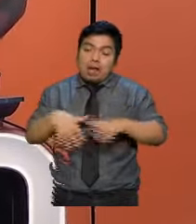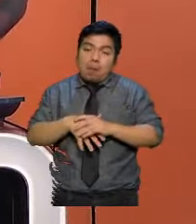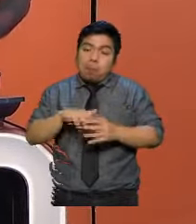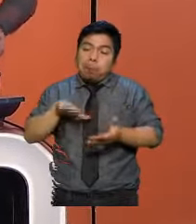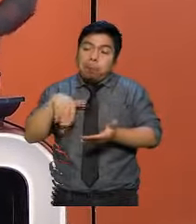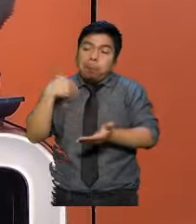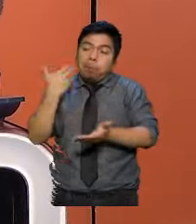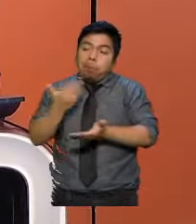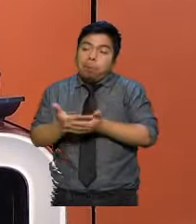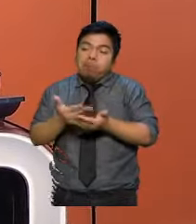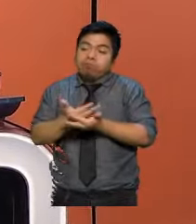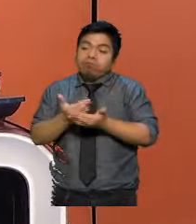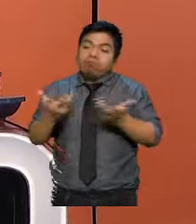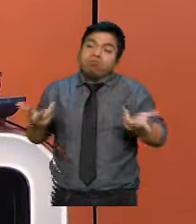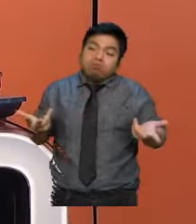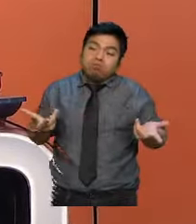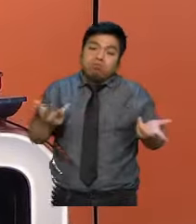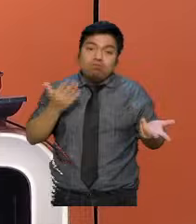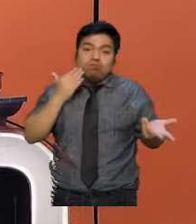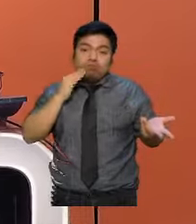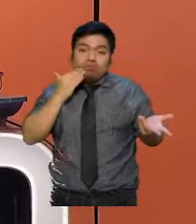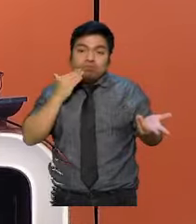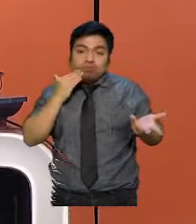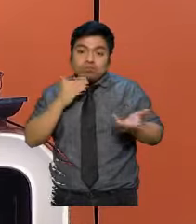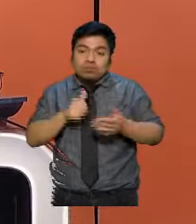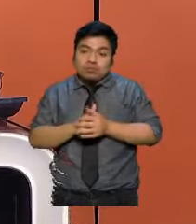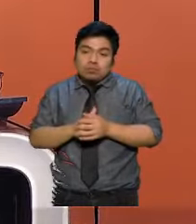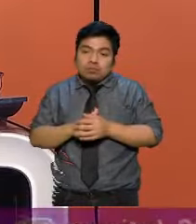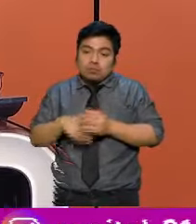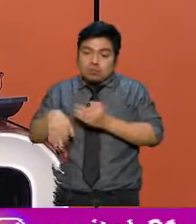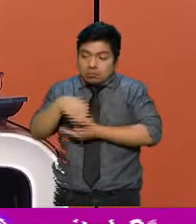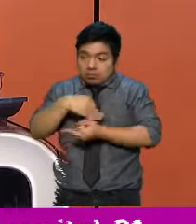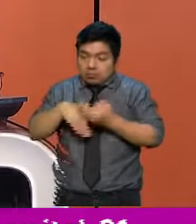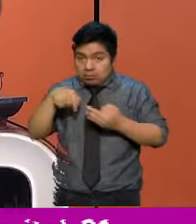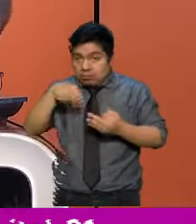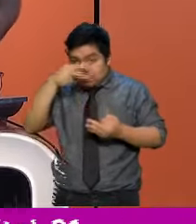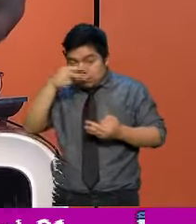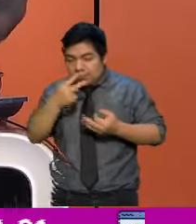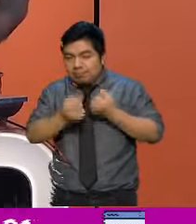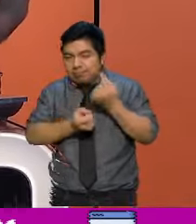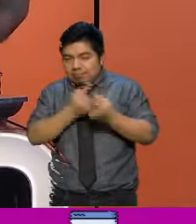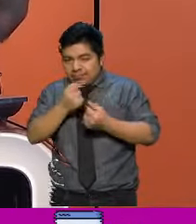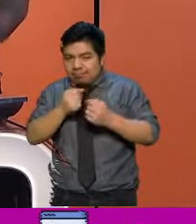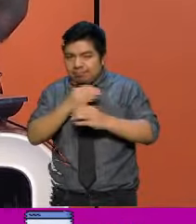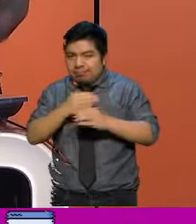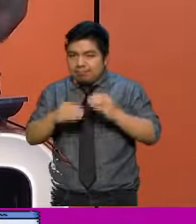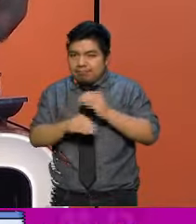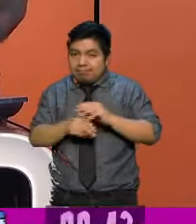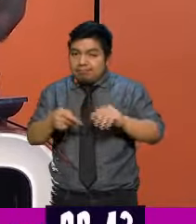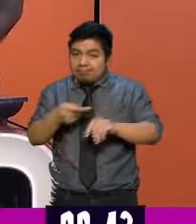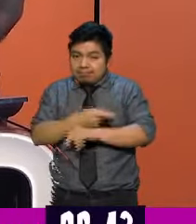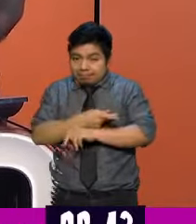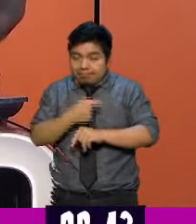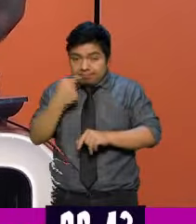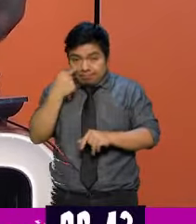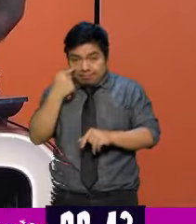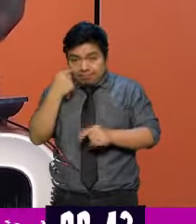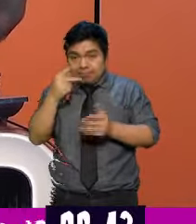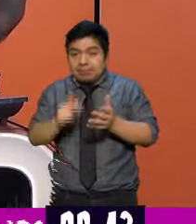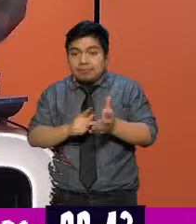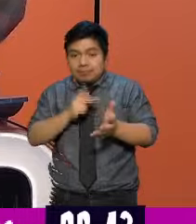se cayeron Facebook e Instagram. All around the world, señora, o al menos acá en México. Algo está pasando. Pero ahí les va. Les va a pedir que